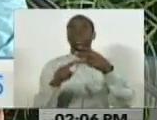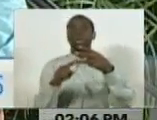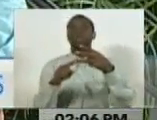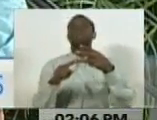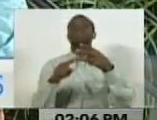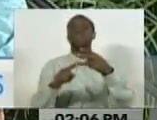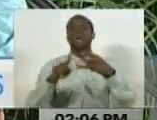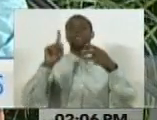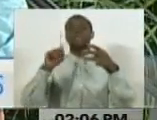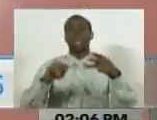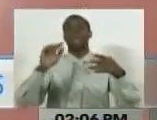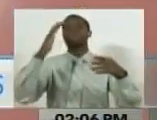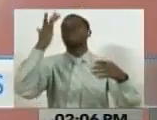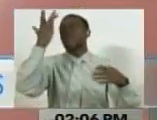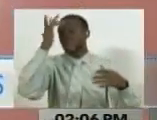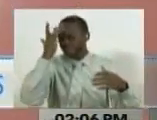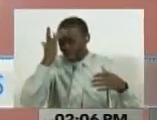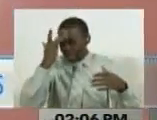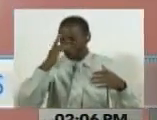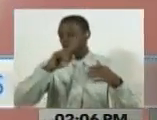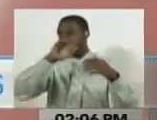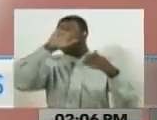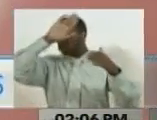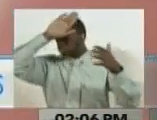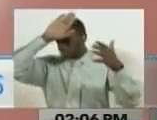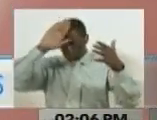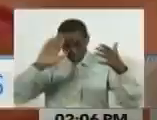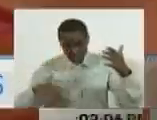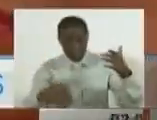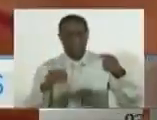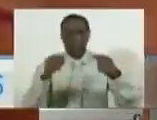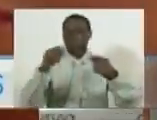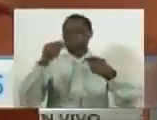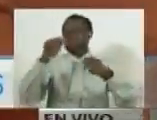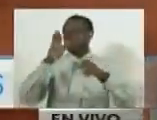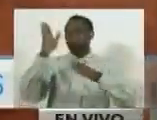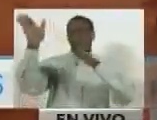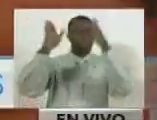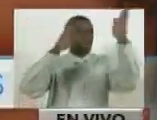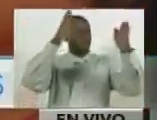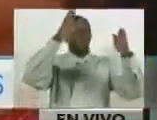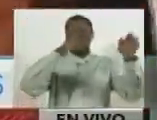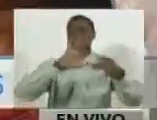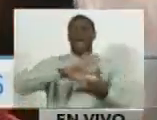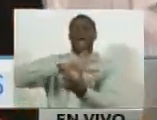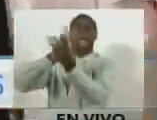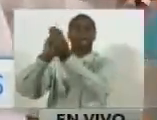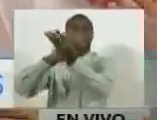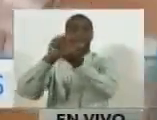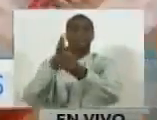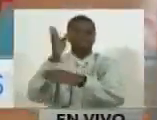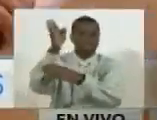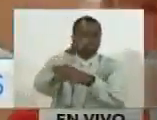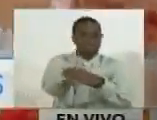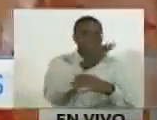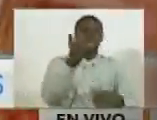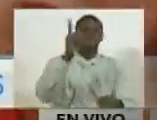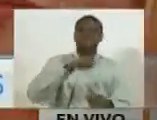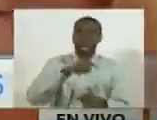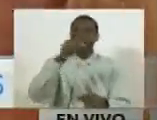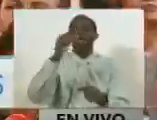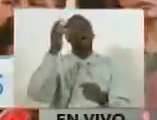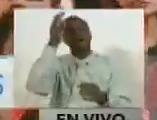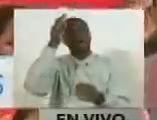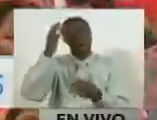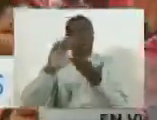mes de febrero para llegar a todos los sectores sociales, a los CLAP, a los consejos comunales, a